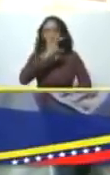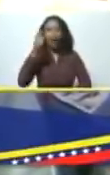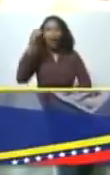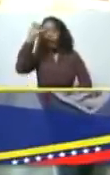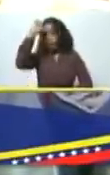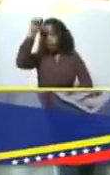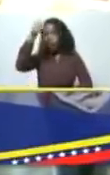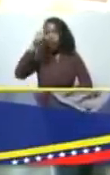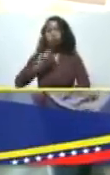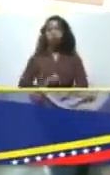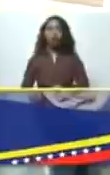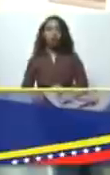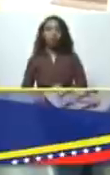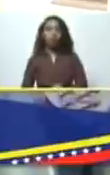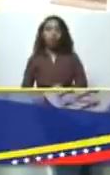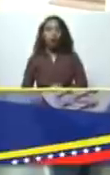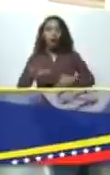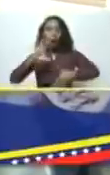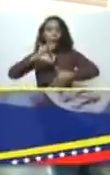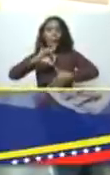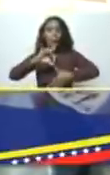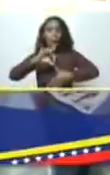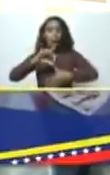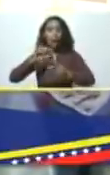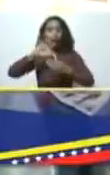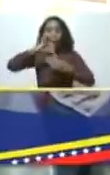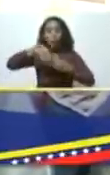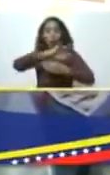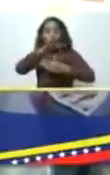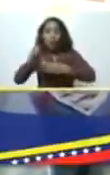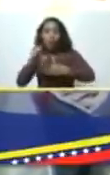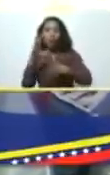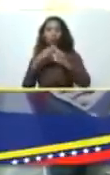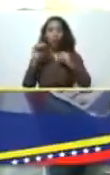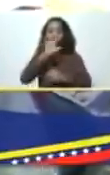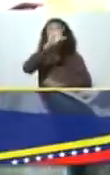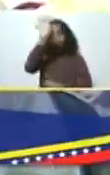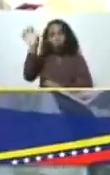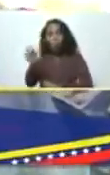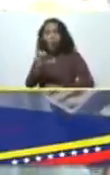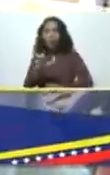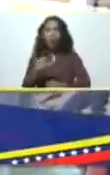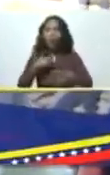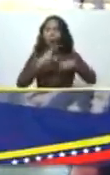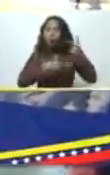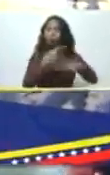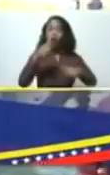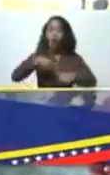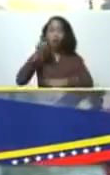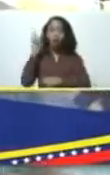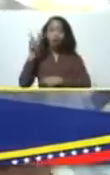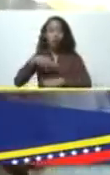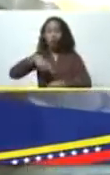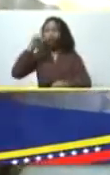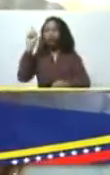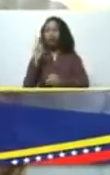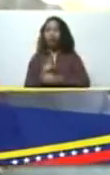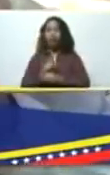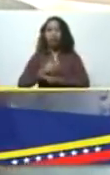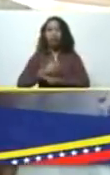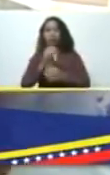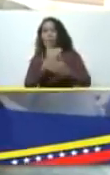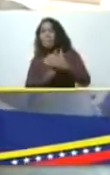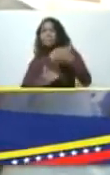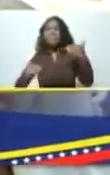India, América Latina y el Caribe, todos los países. Y lo que se produce en Venezuela es de